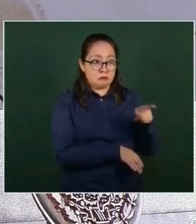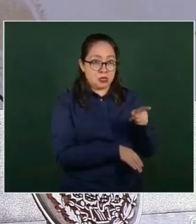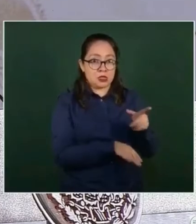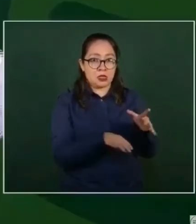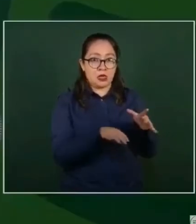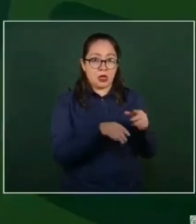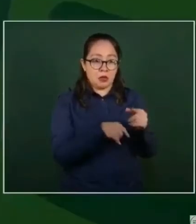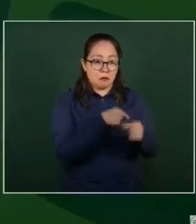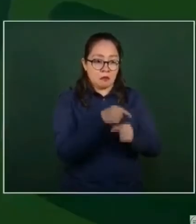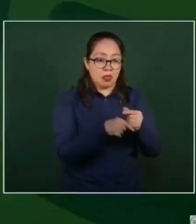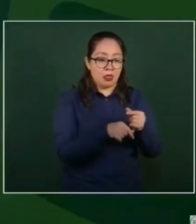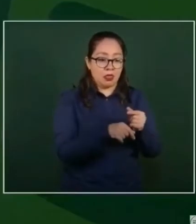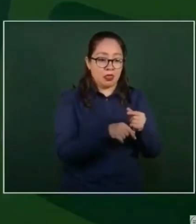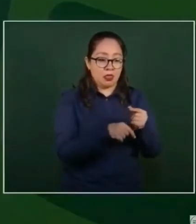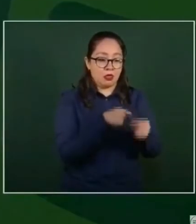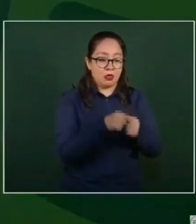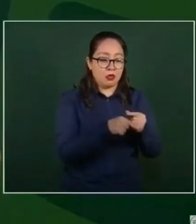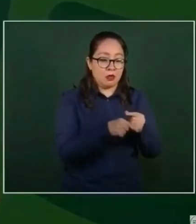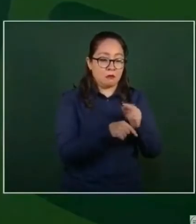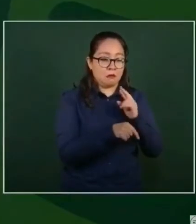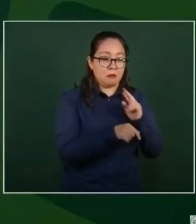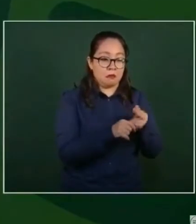Y ya se fueron juntos.